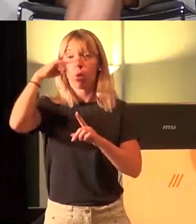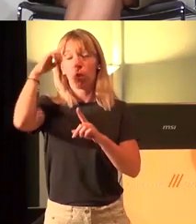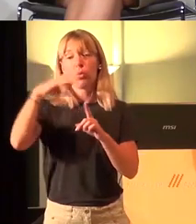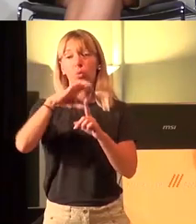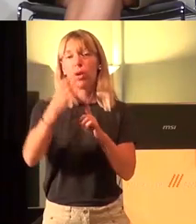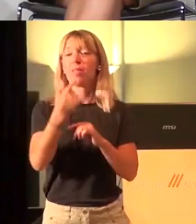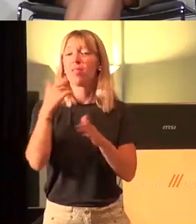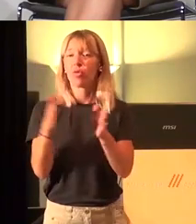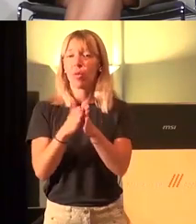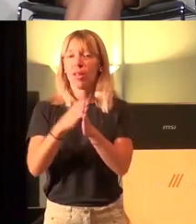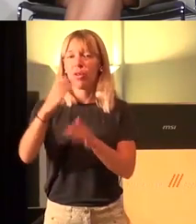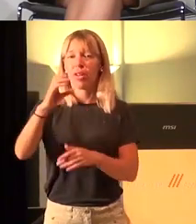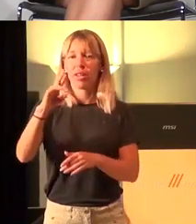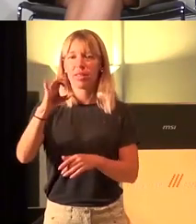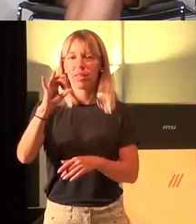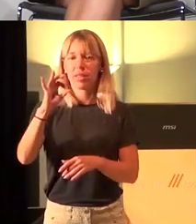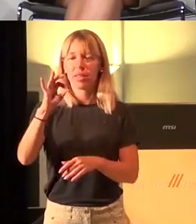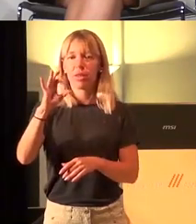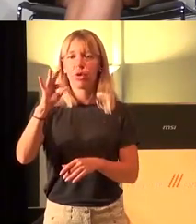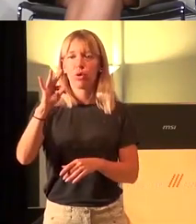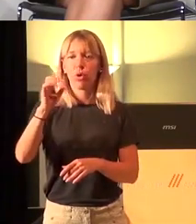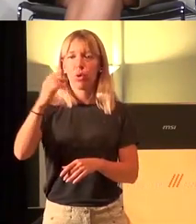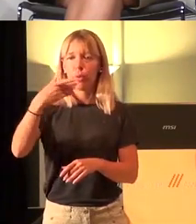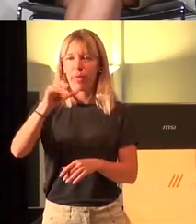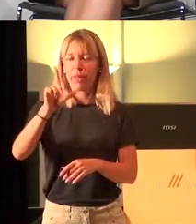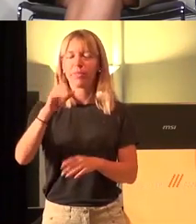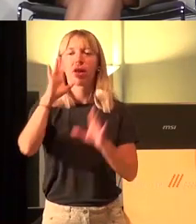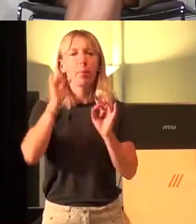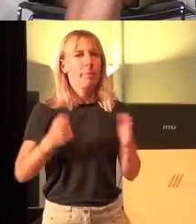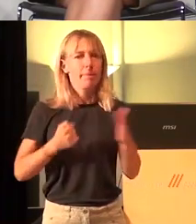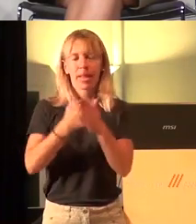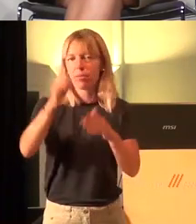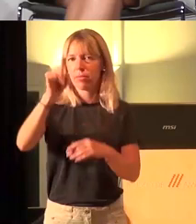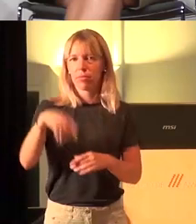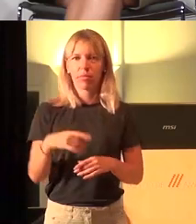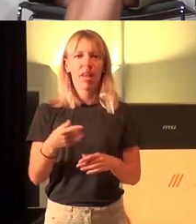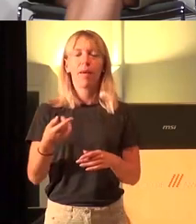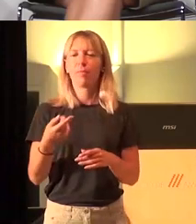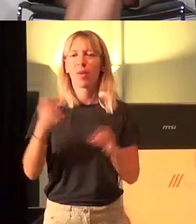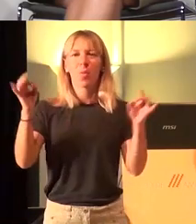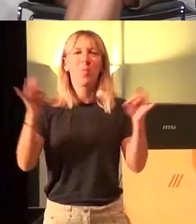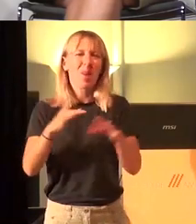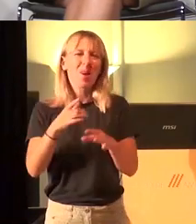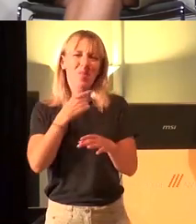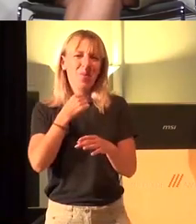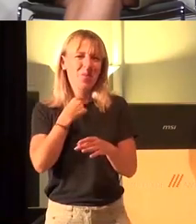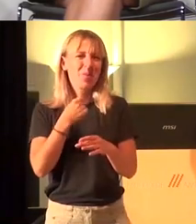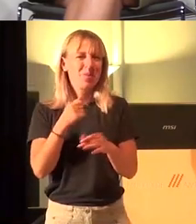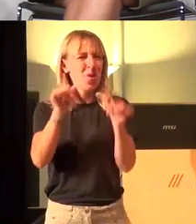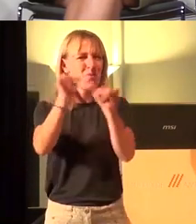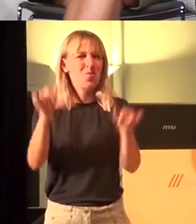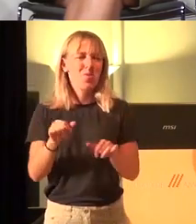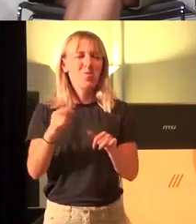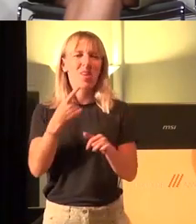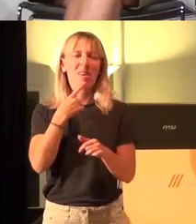como ha dicho el compañero Cristóbal, creo que es lo máximo, ¿no? El pequeño milagro, me ha gustado la forma